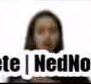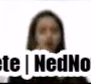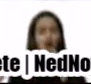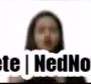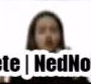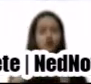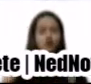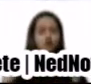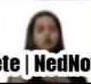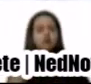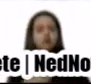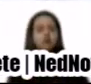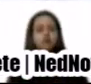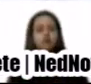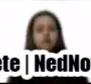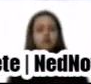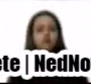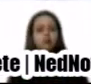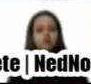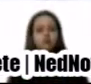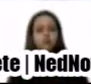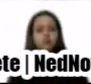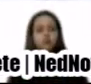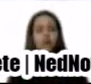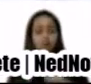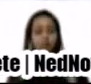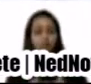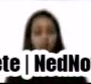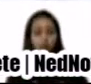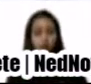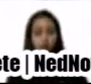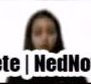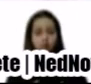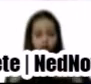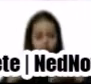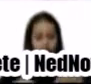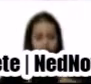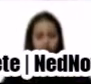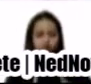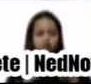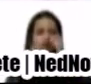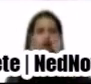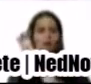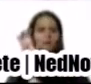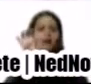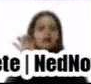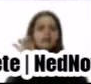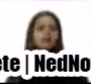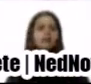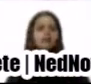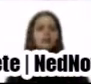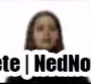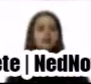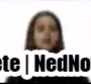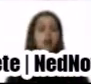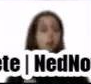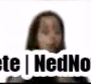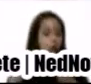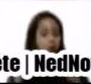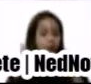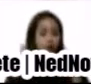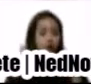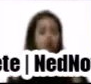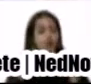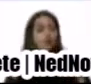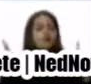electoral transparente y confiable requiere avanzar una serie de medidas que garanticen que habrá competencia electoral y que los resultados serán